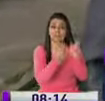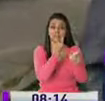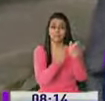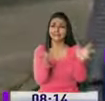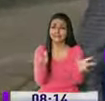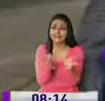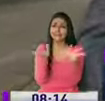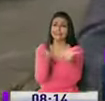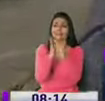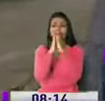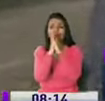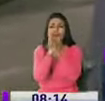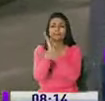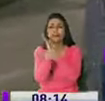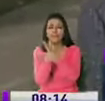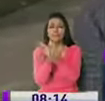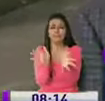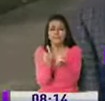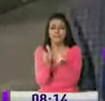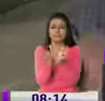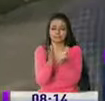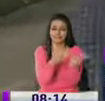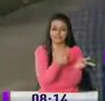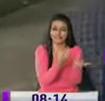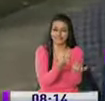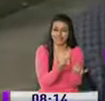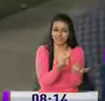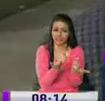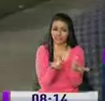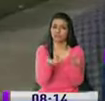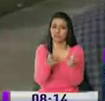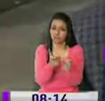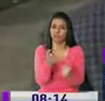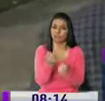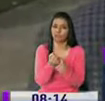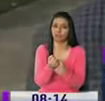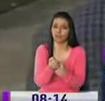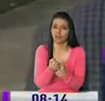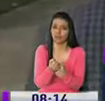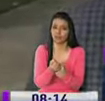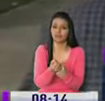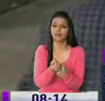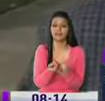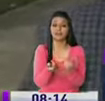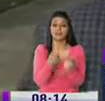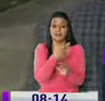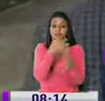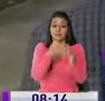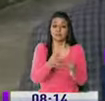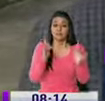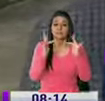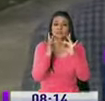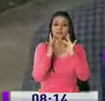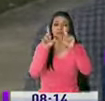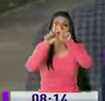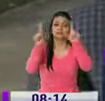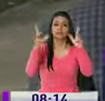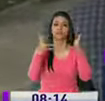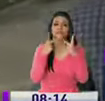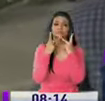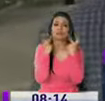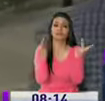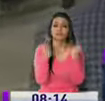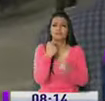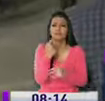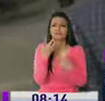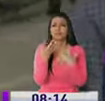inquiete participativamente, pero también con un afán de construir, y que en este caso hicieron contacto con la empresa de obras públicas y que dijeron,